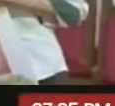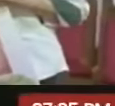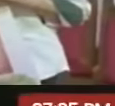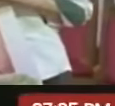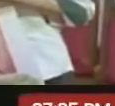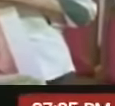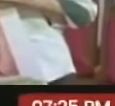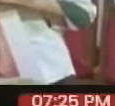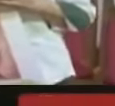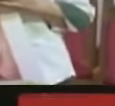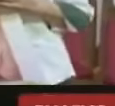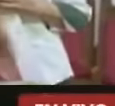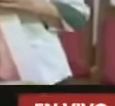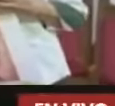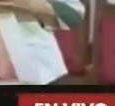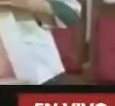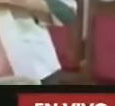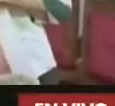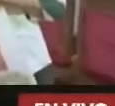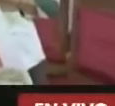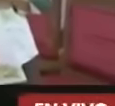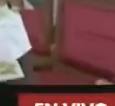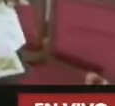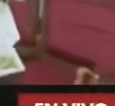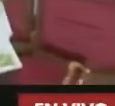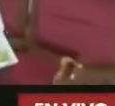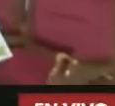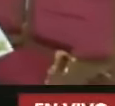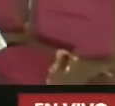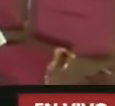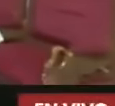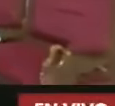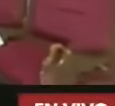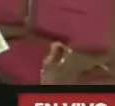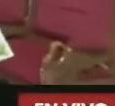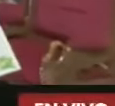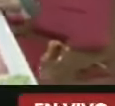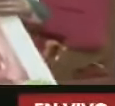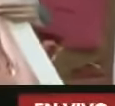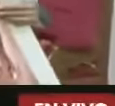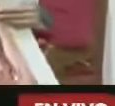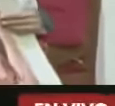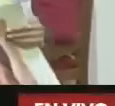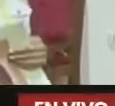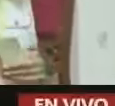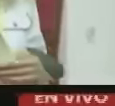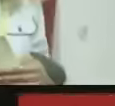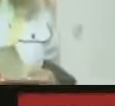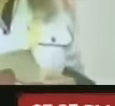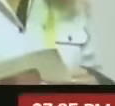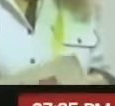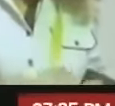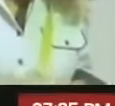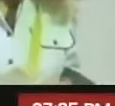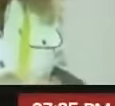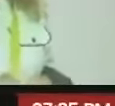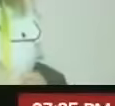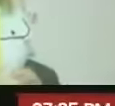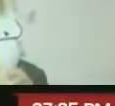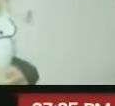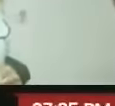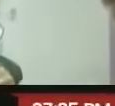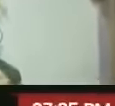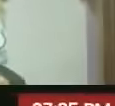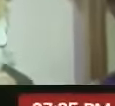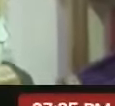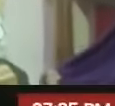Que nos llene de bendiciones y protección siempre. Mucho calor, ¿no? De gente y color. Calor y color. Calor, color y